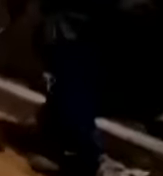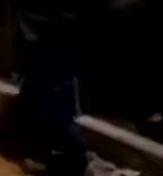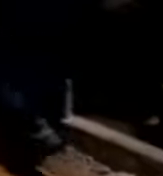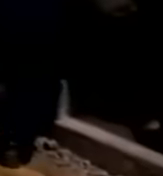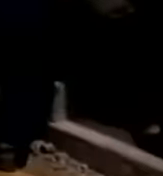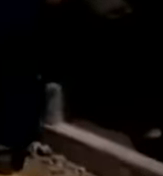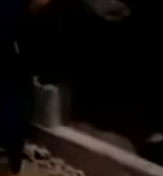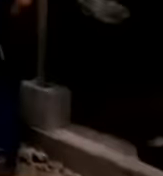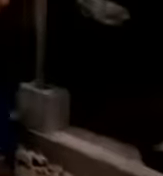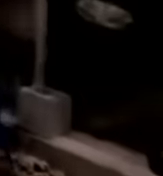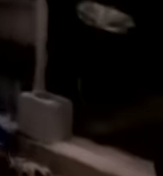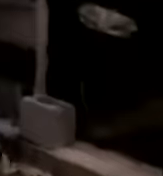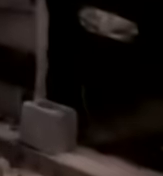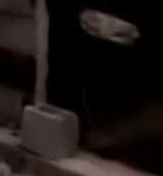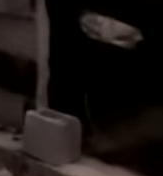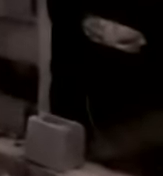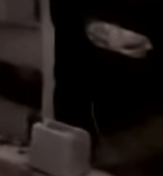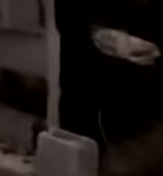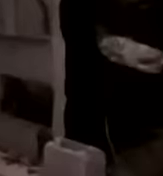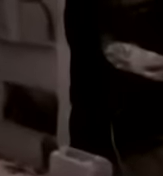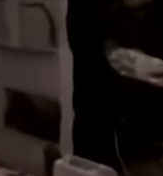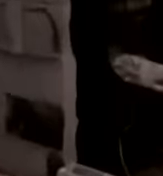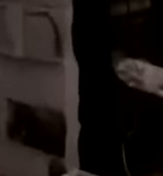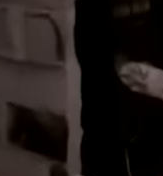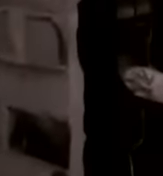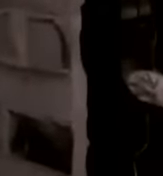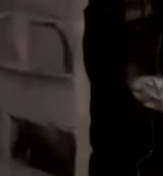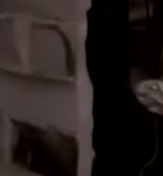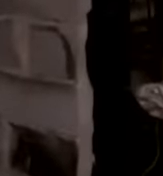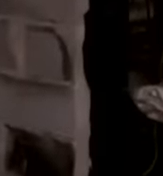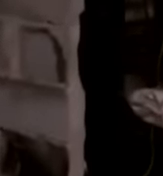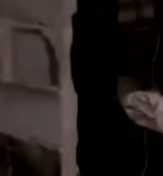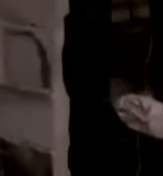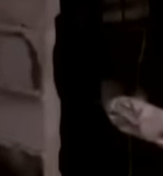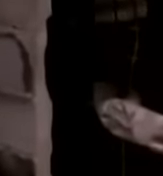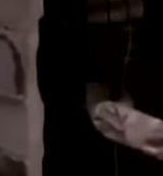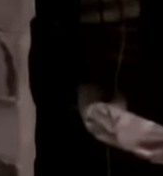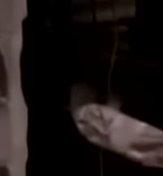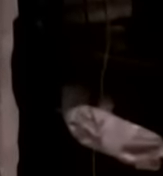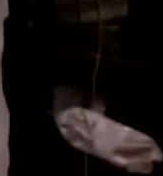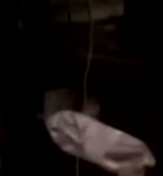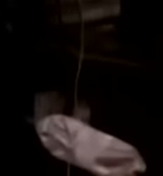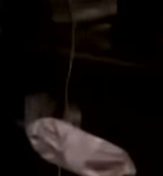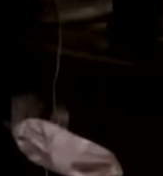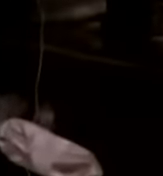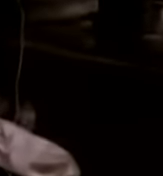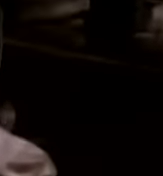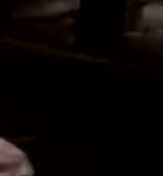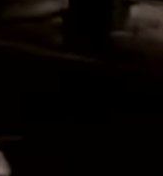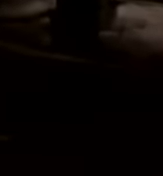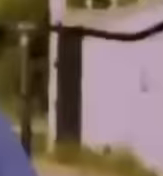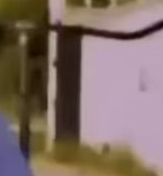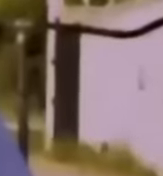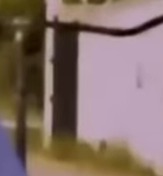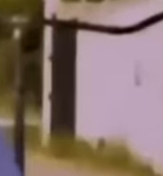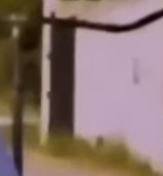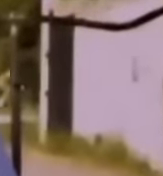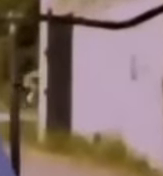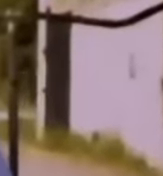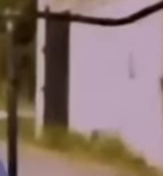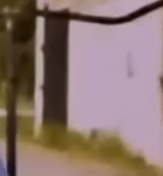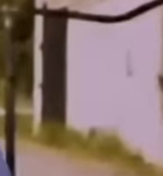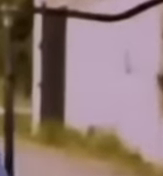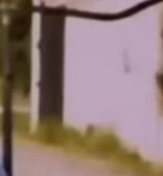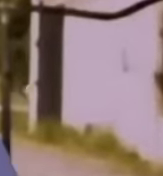que sí? Porque si tuviéramos una contratista o algo, yo creo que no se fuera logrado todo lo que se logró. Pero en cambio nosotros, mire,